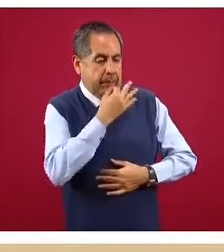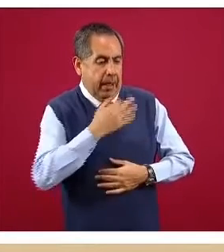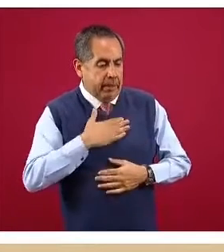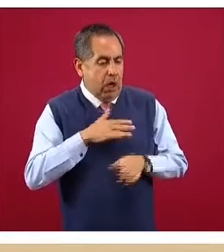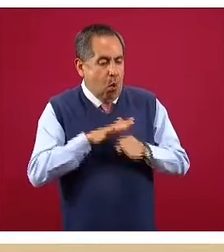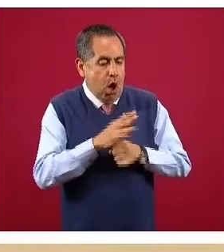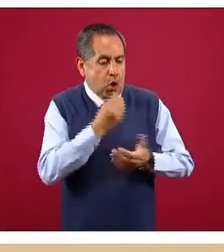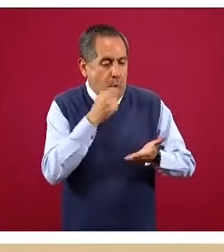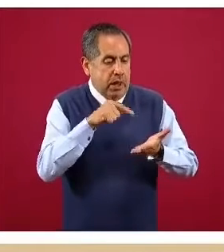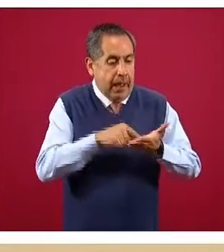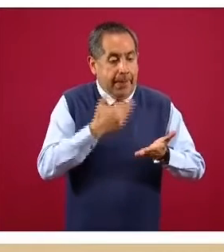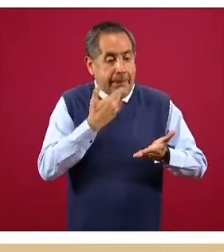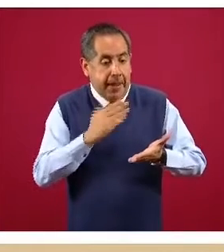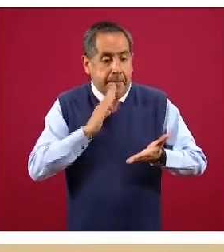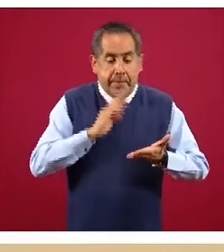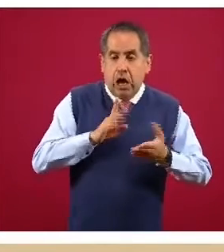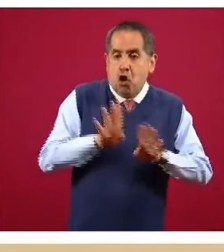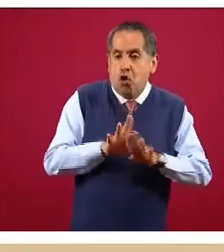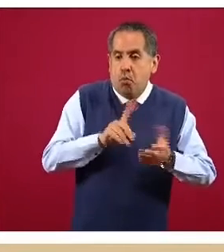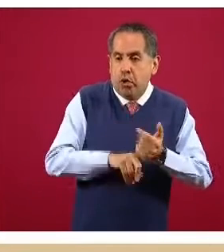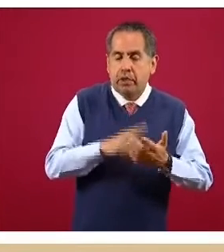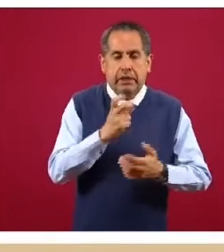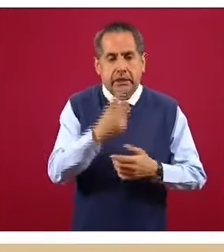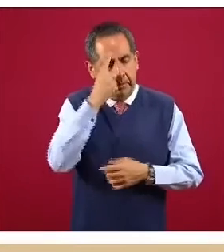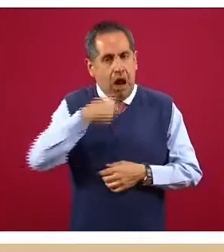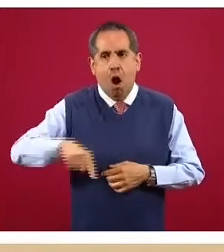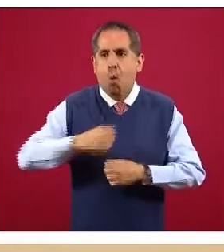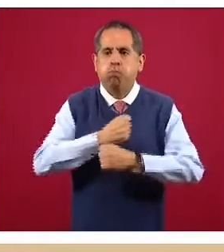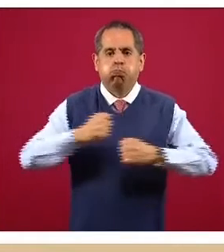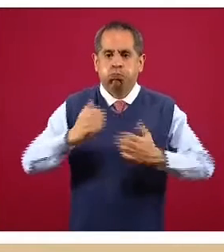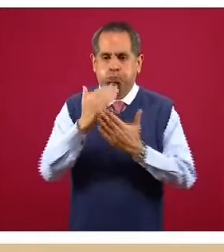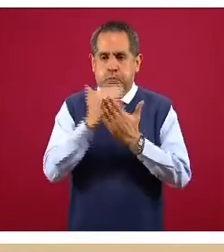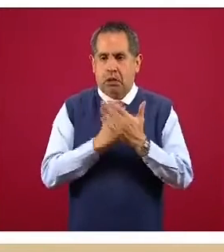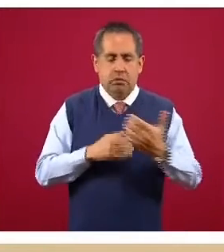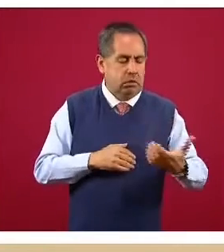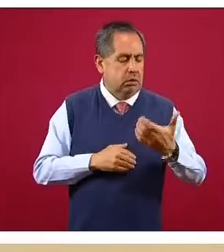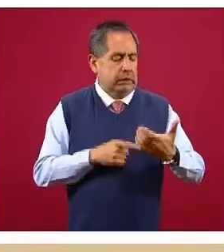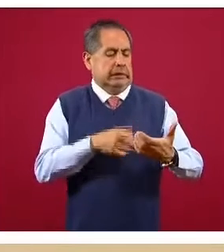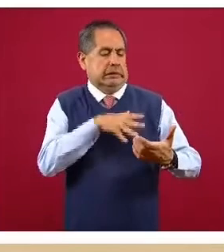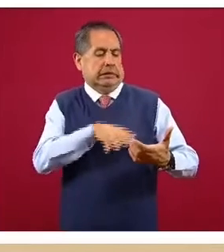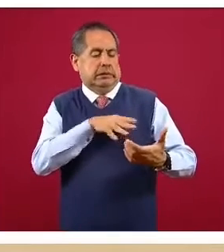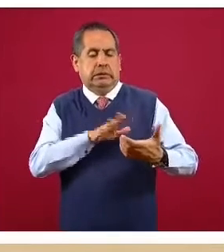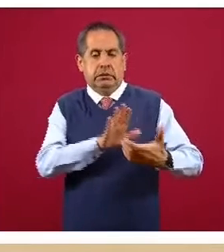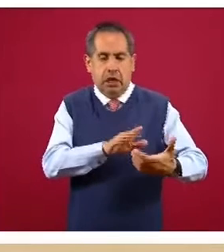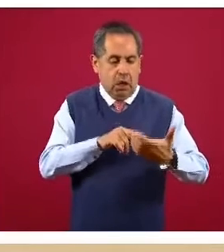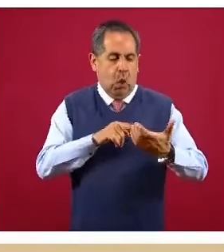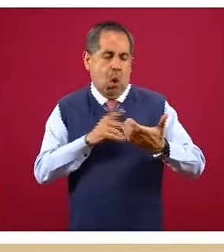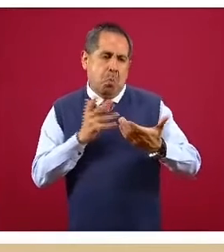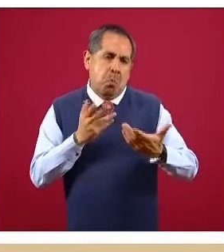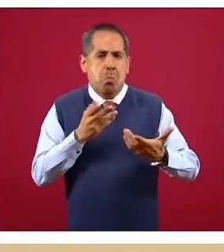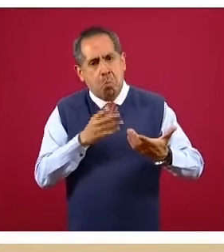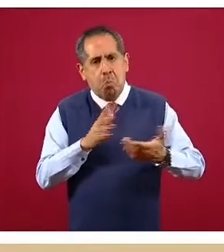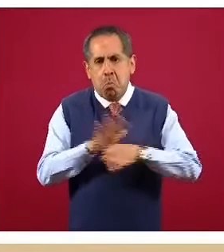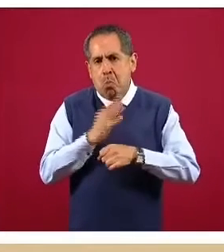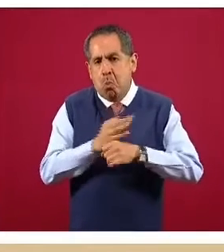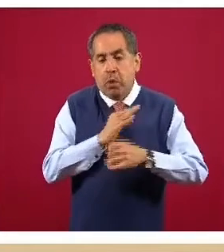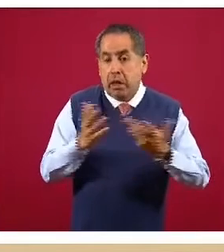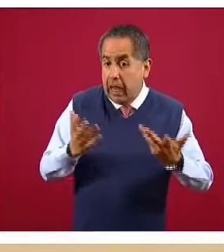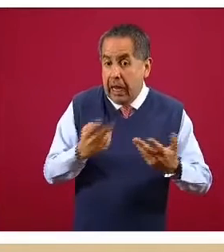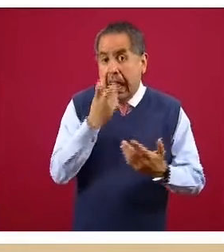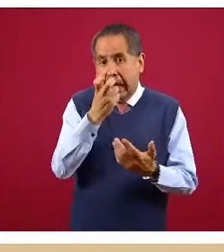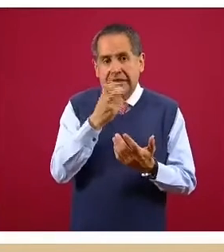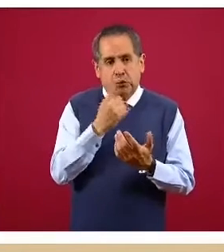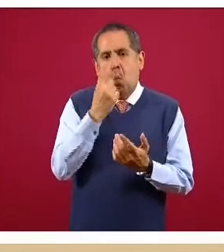una alimentación saludable o para el combate de la obesidad. Pero como pueden ver en esto y en el programa especial que tenemos, este es uno de